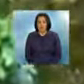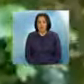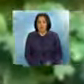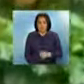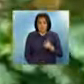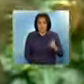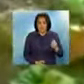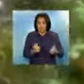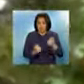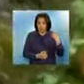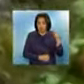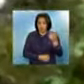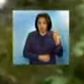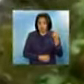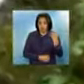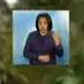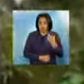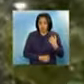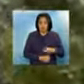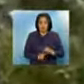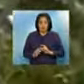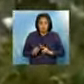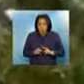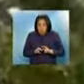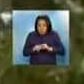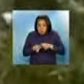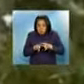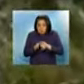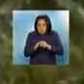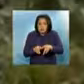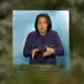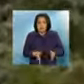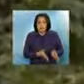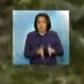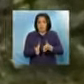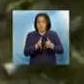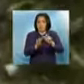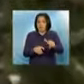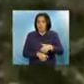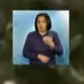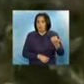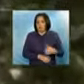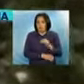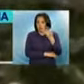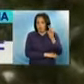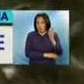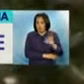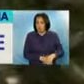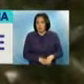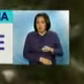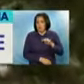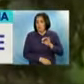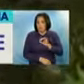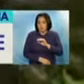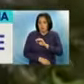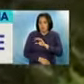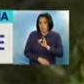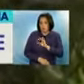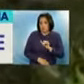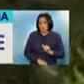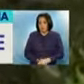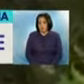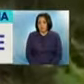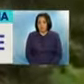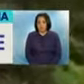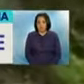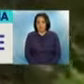Esta ambulancia tiene que lidiar con un riachuelo en otro punto de esta carretera, que es de las localidades colombianas de Mocoa con Pasto. Se